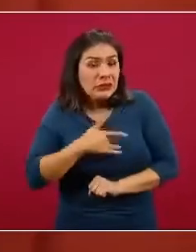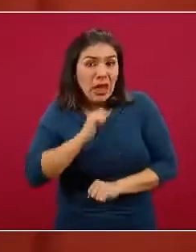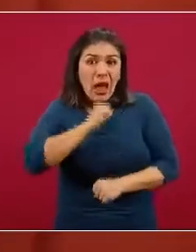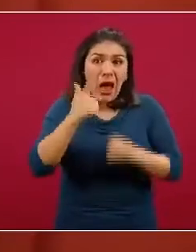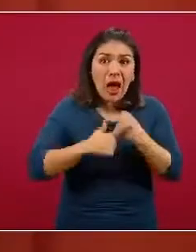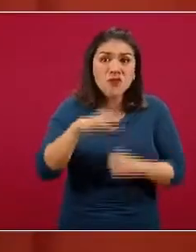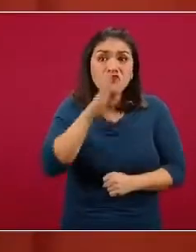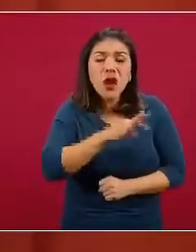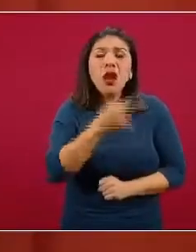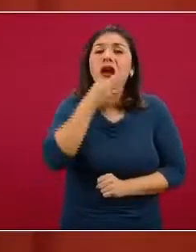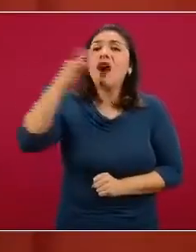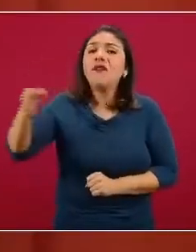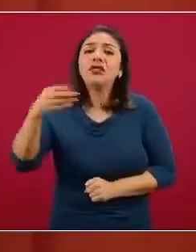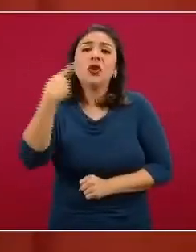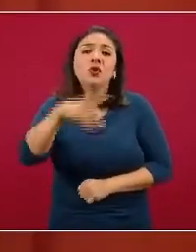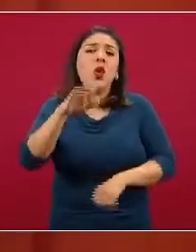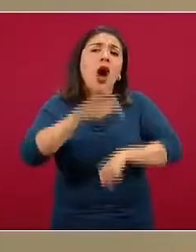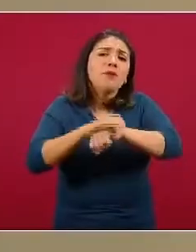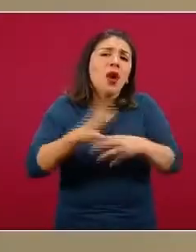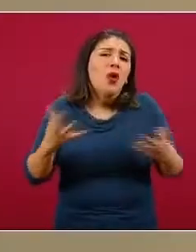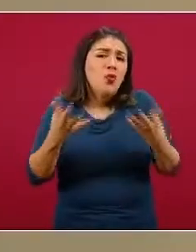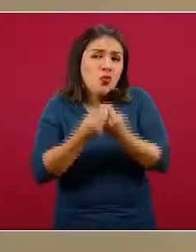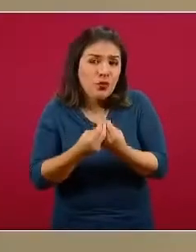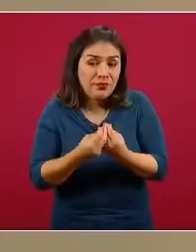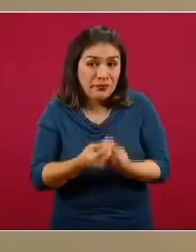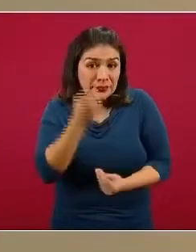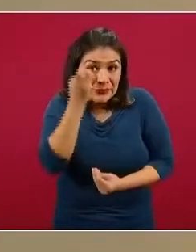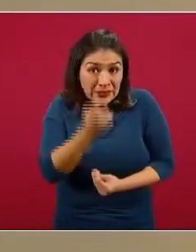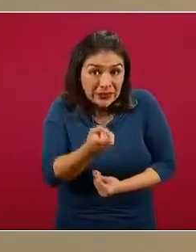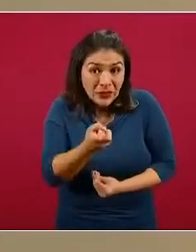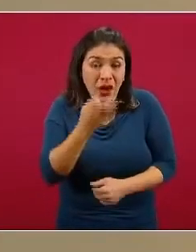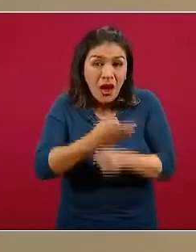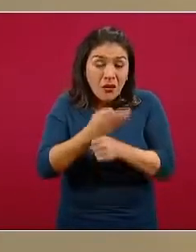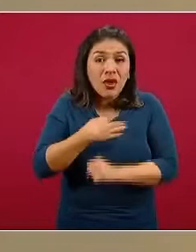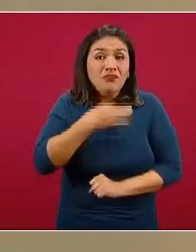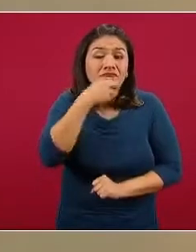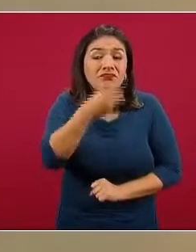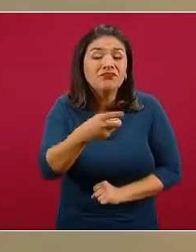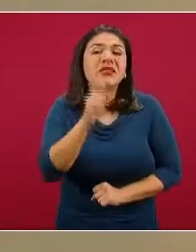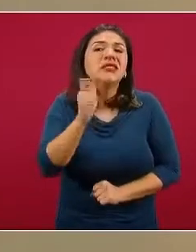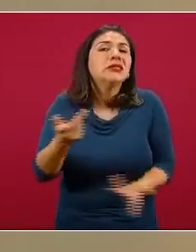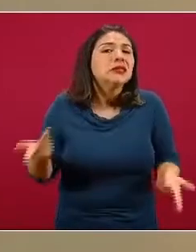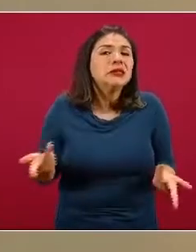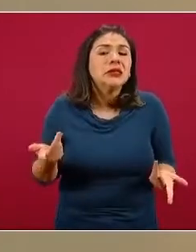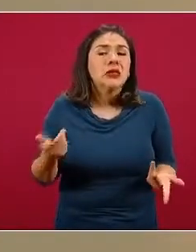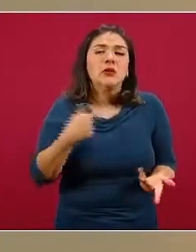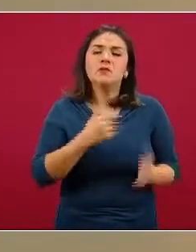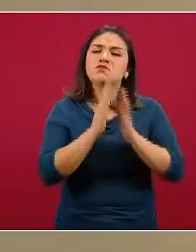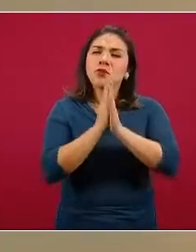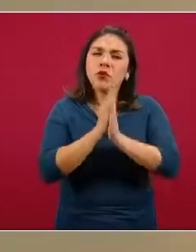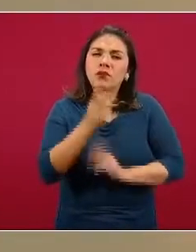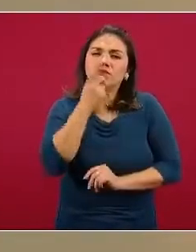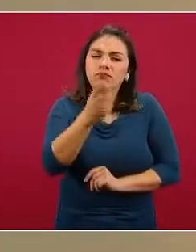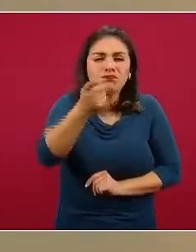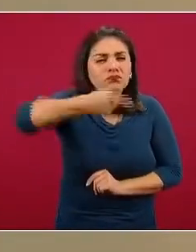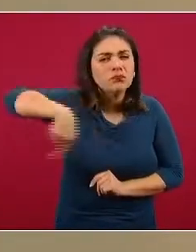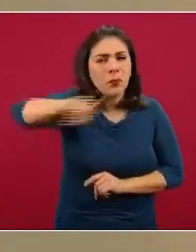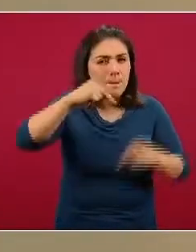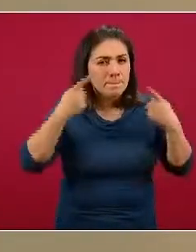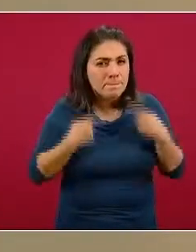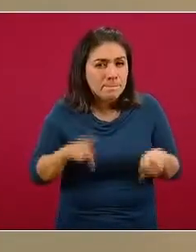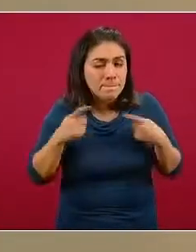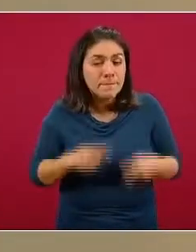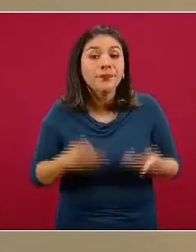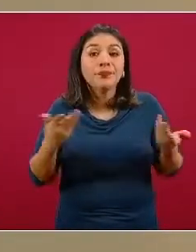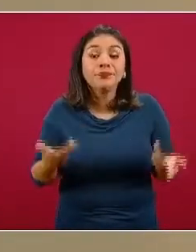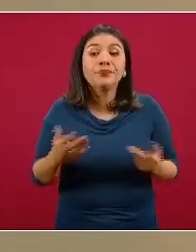síntomas, avísale a tus contactos. Con esto lo que queremos decir y pedirle a la ciudadanía